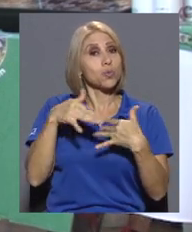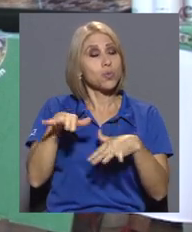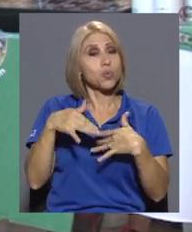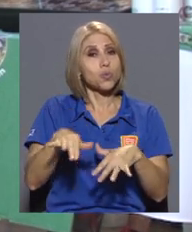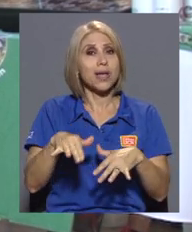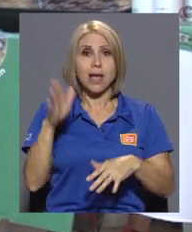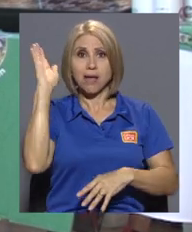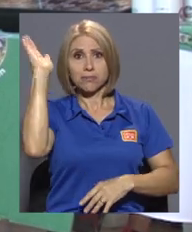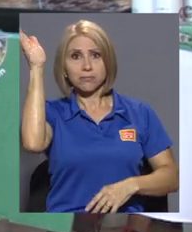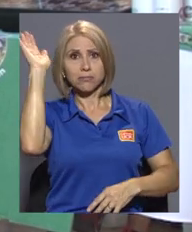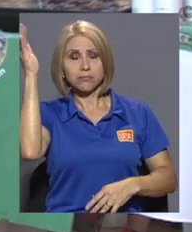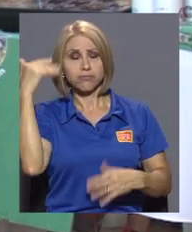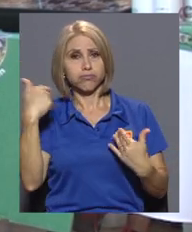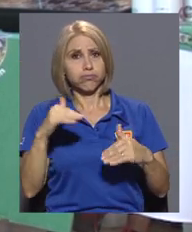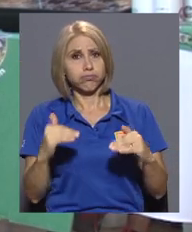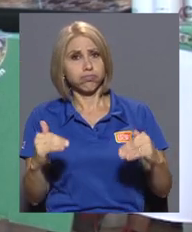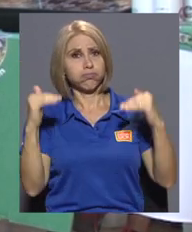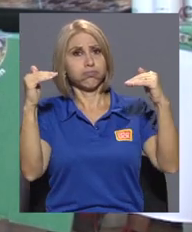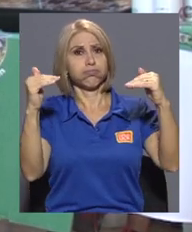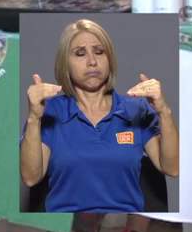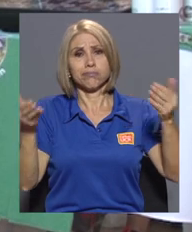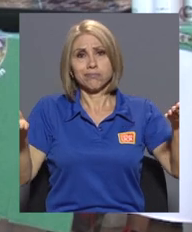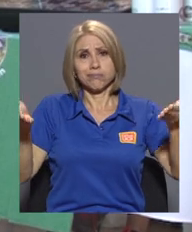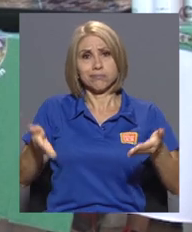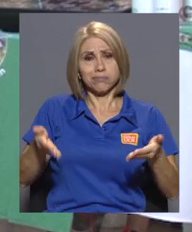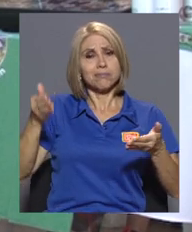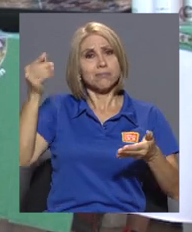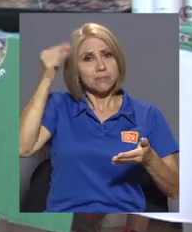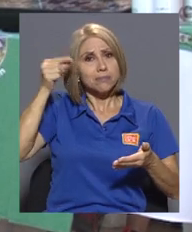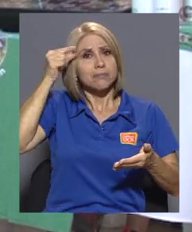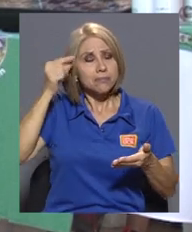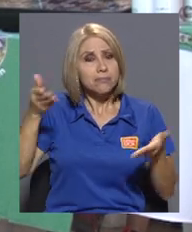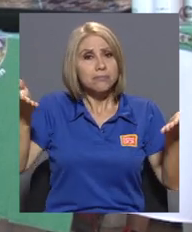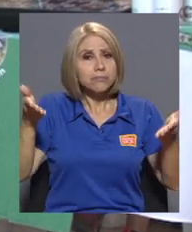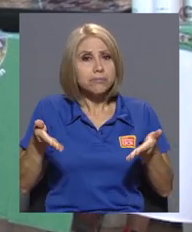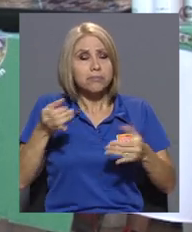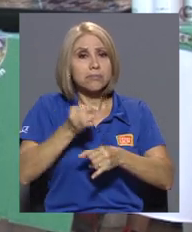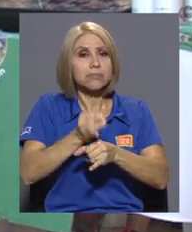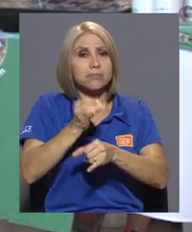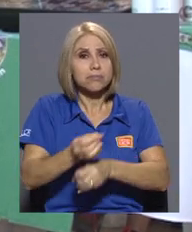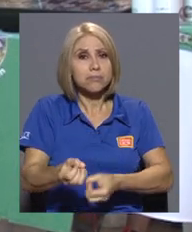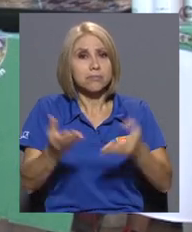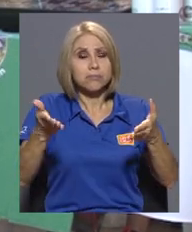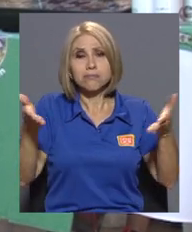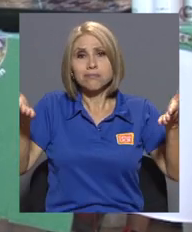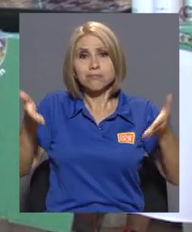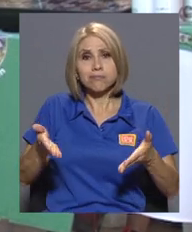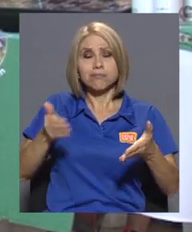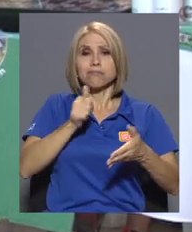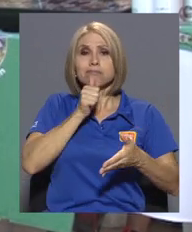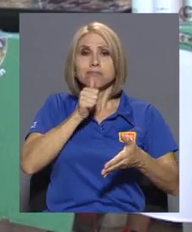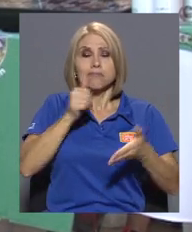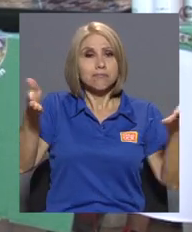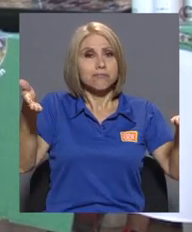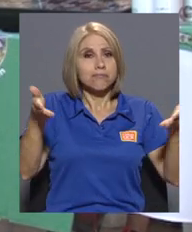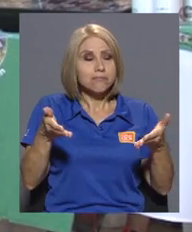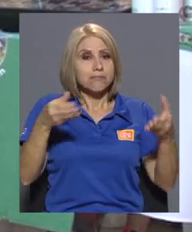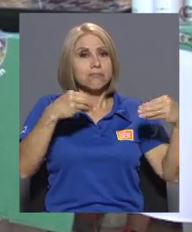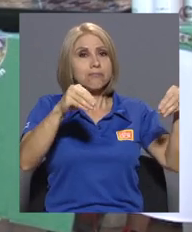categoría. Tenemos la presencia del Estado, del gobierno, de las instituciones públicas, del sector privado, los